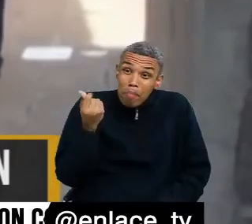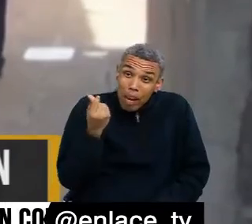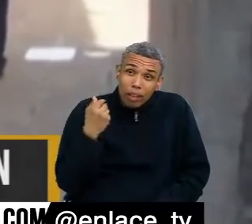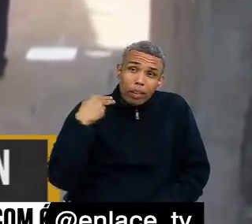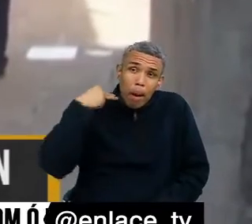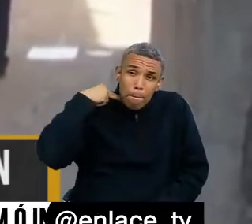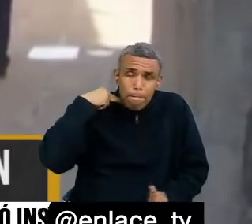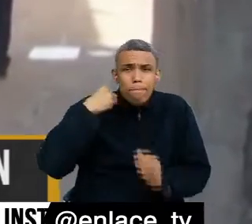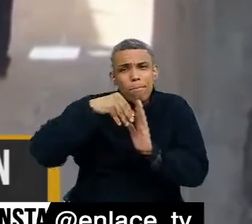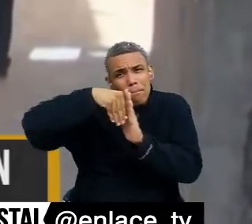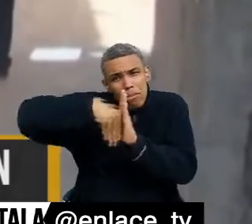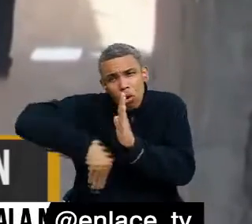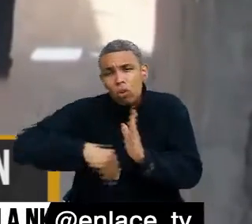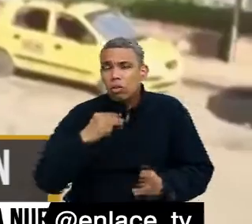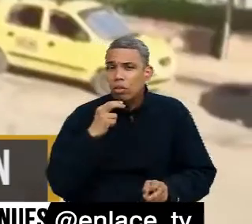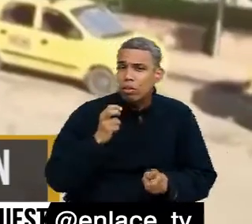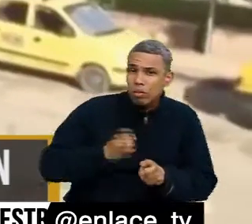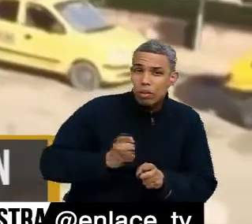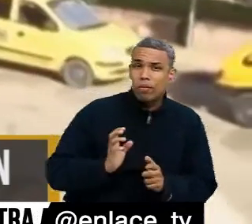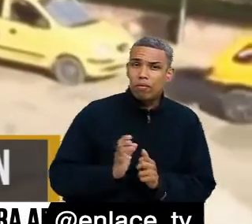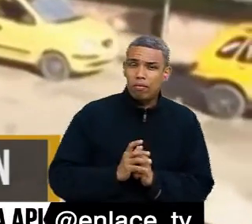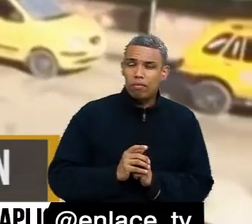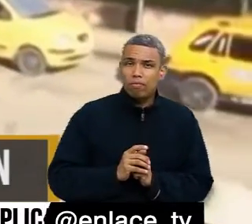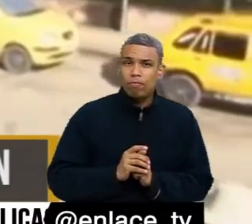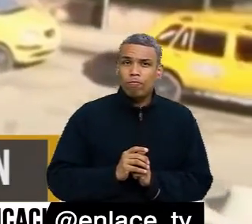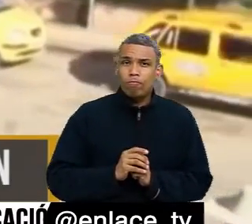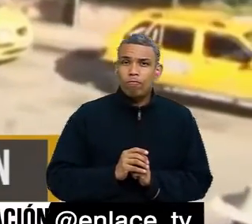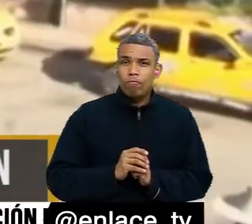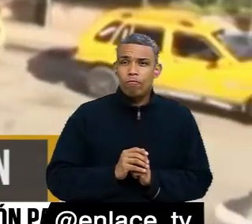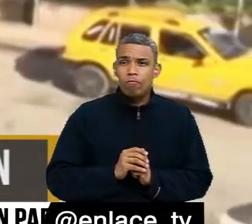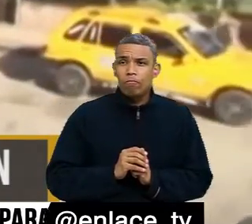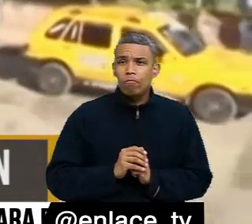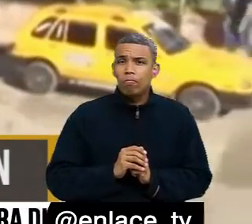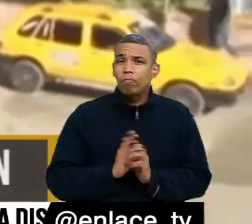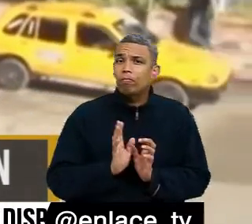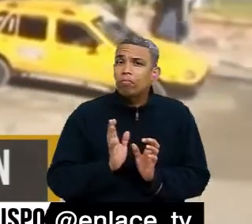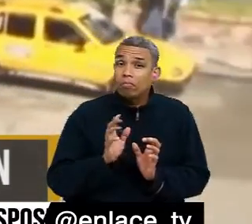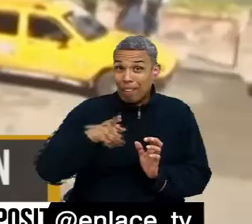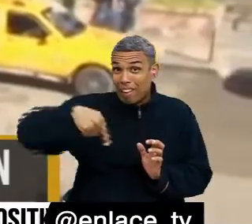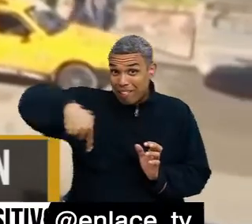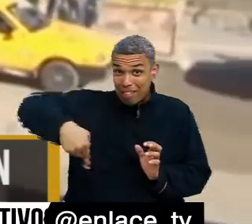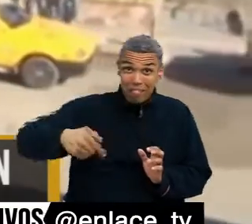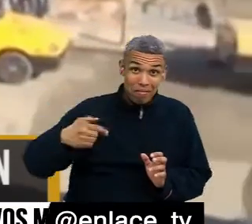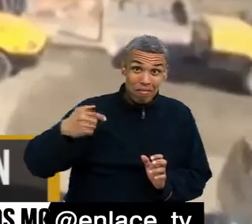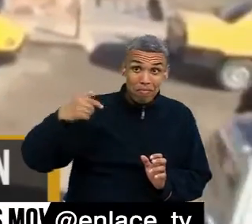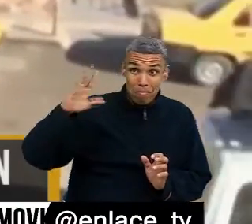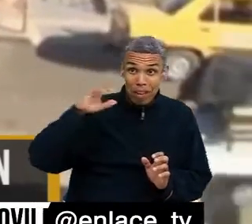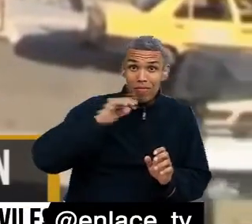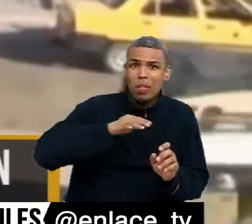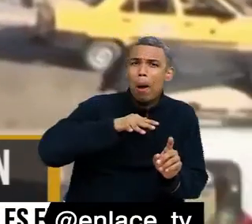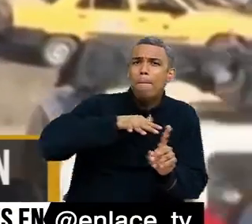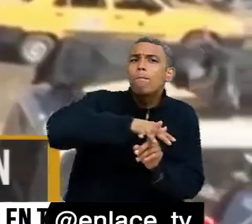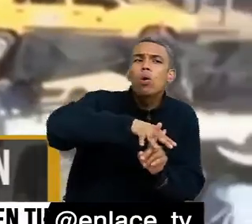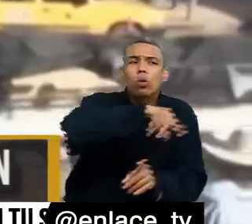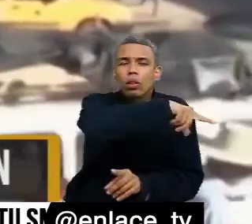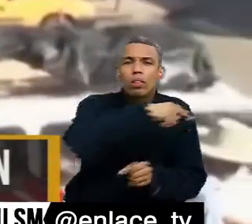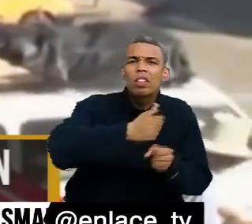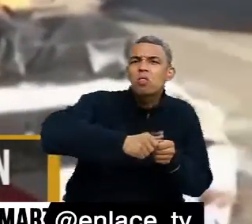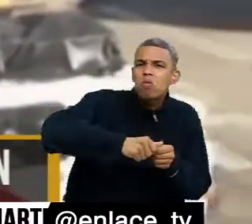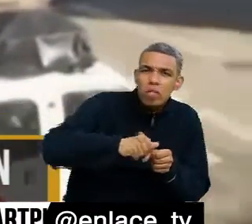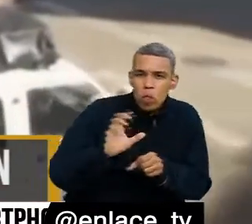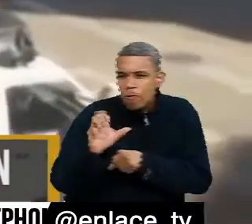social que encontramos, toda vez que son zonas de influencia petrolera y aquí tenemos los mismos problemas que tiene